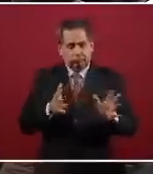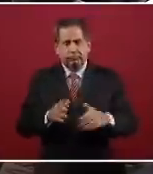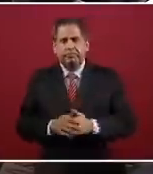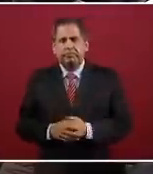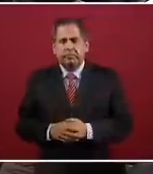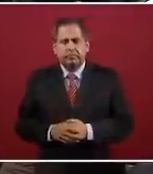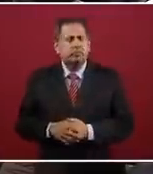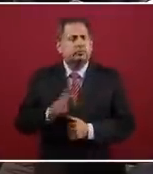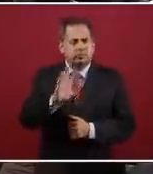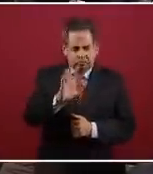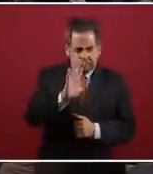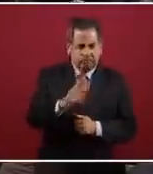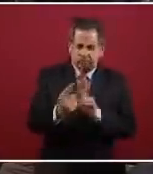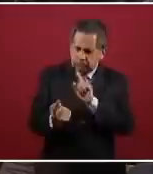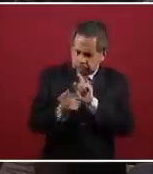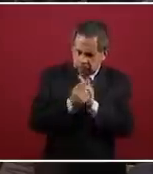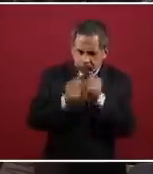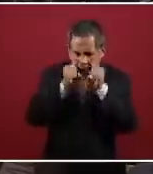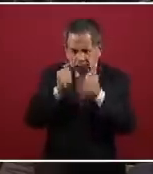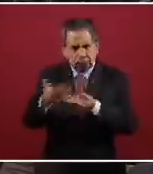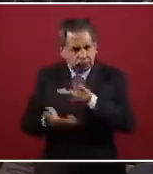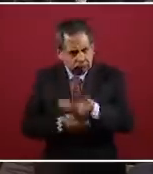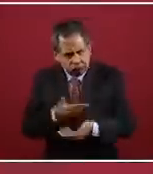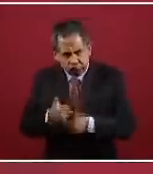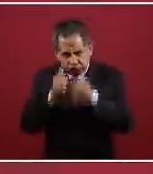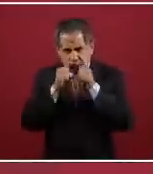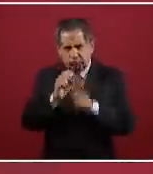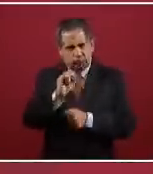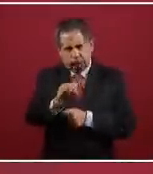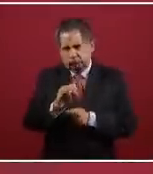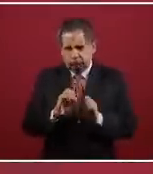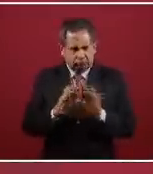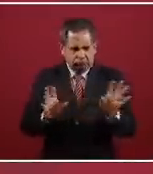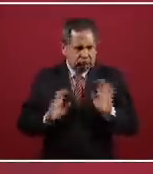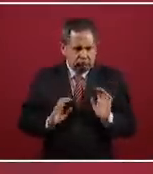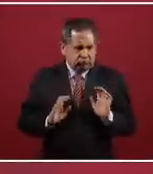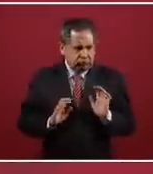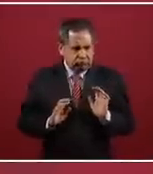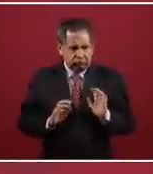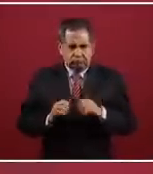les va a atender porque siempre se atiende. Eso no son los modos.